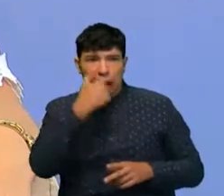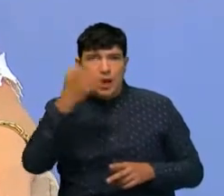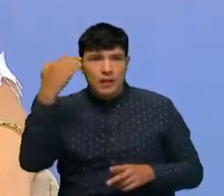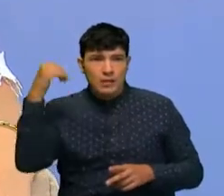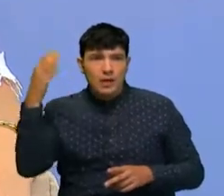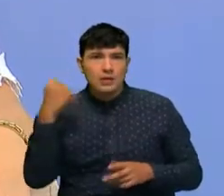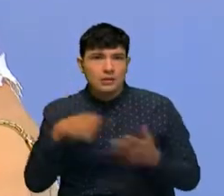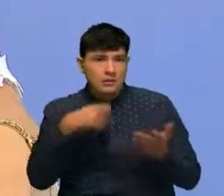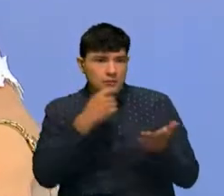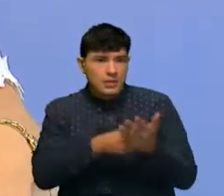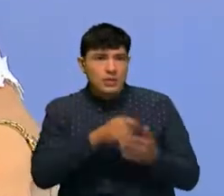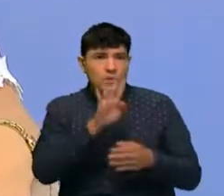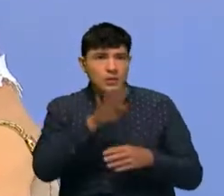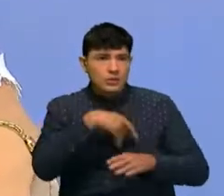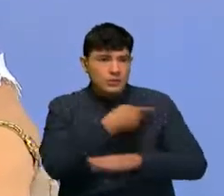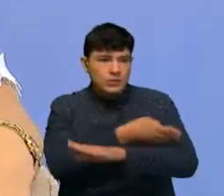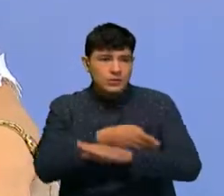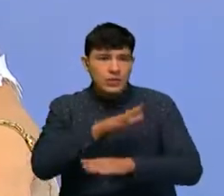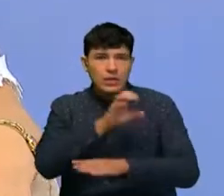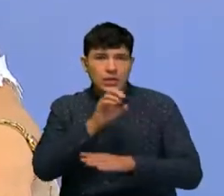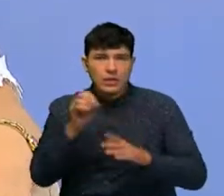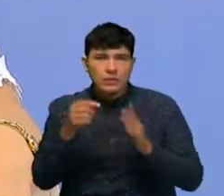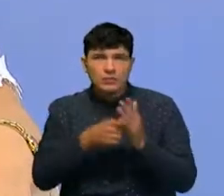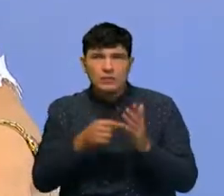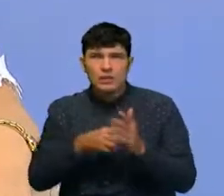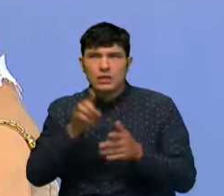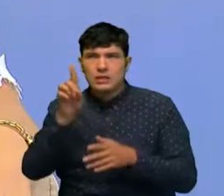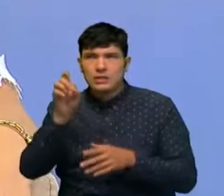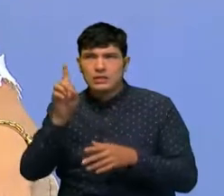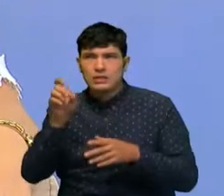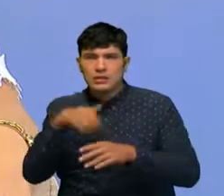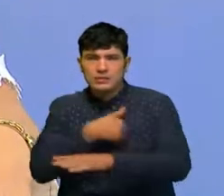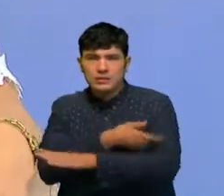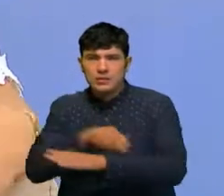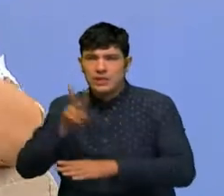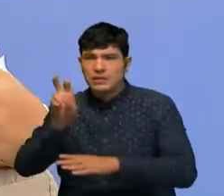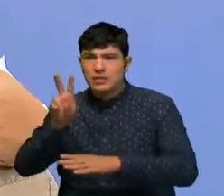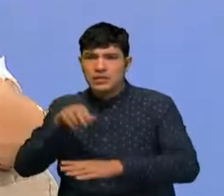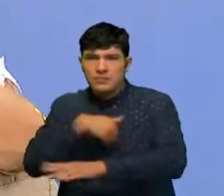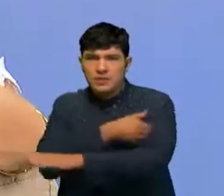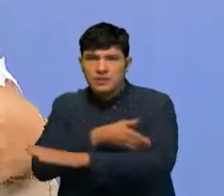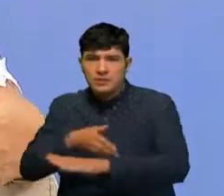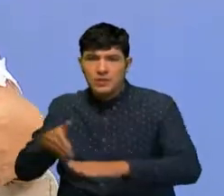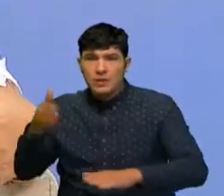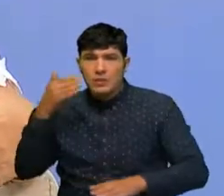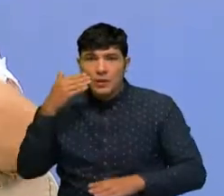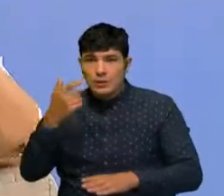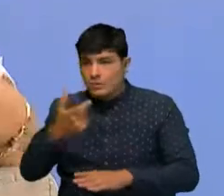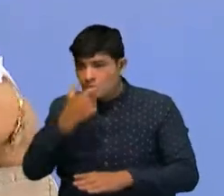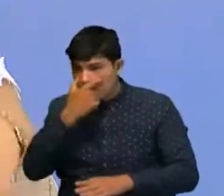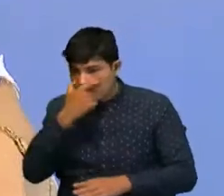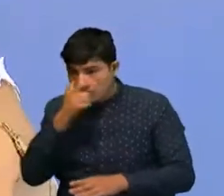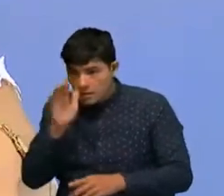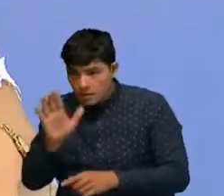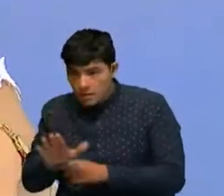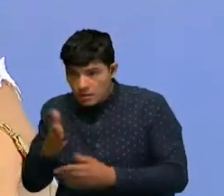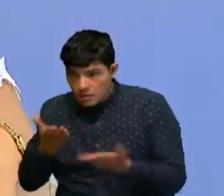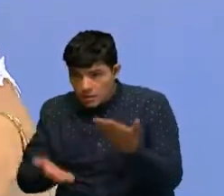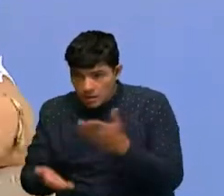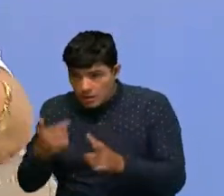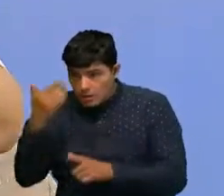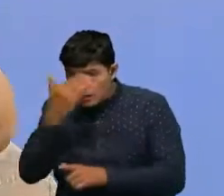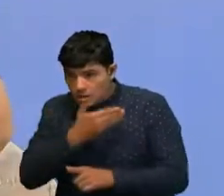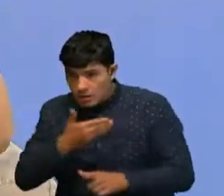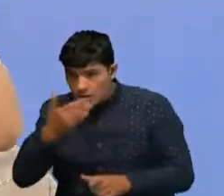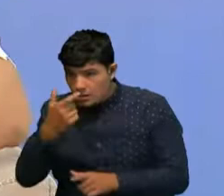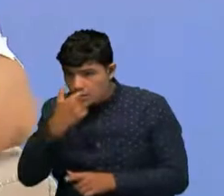con 4.500.000, 6.500.000, 6 millones, 7 millones, cuando van a mirar la simulación pensional,